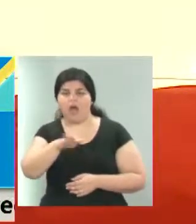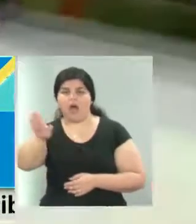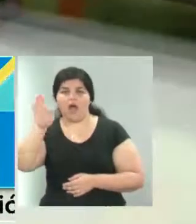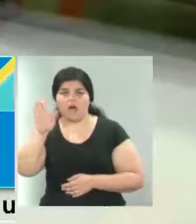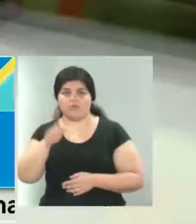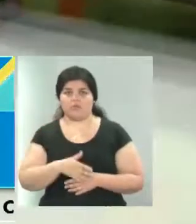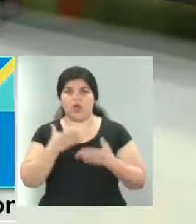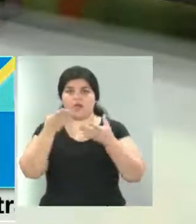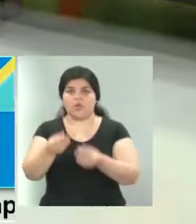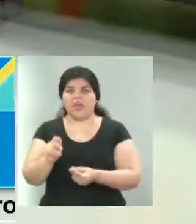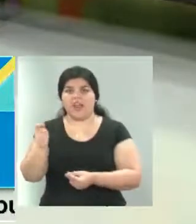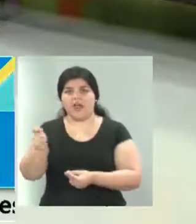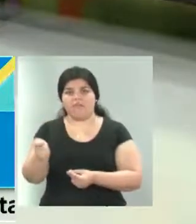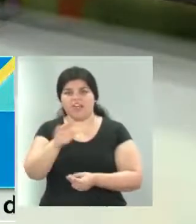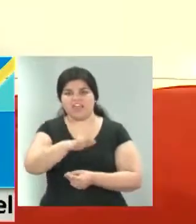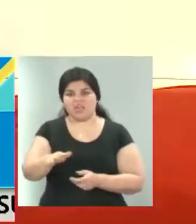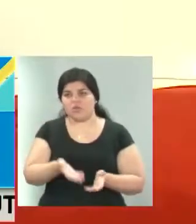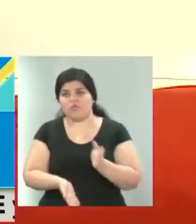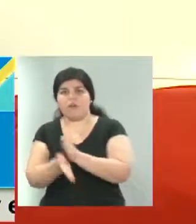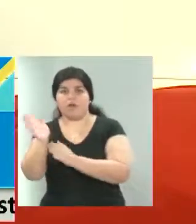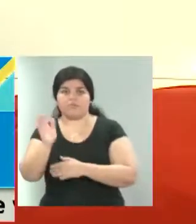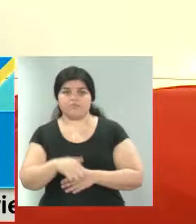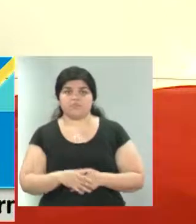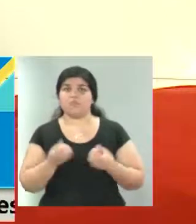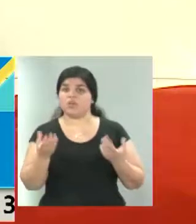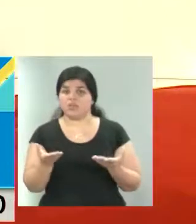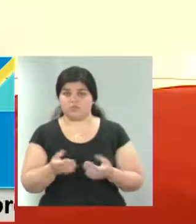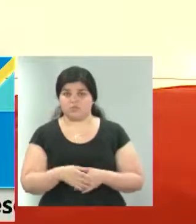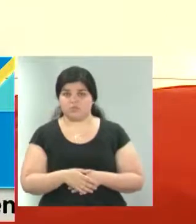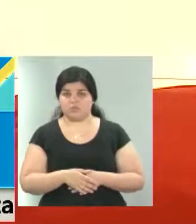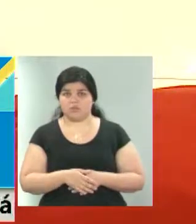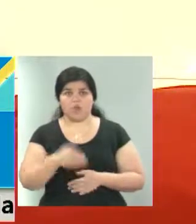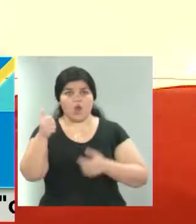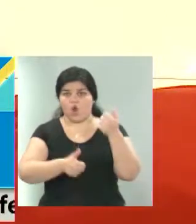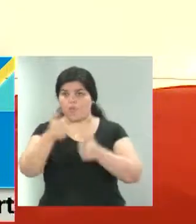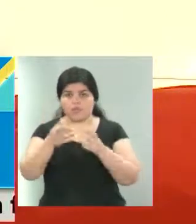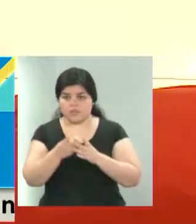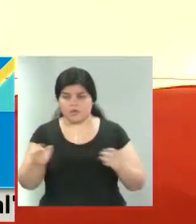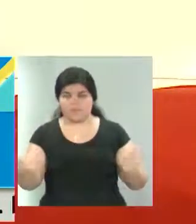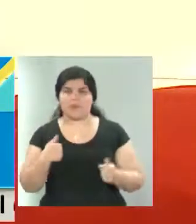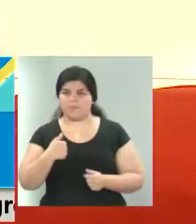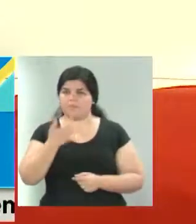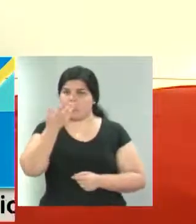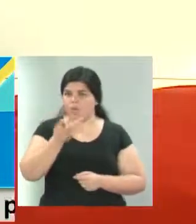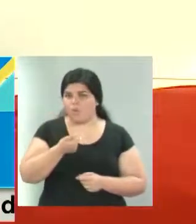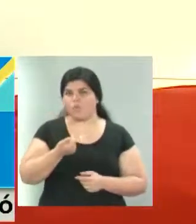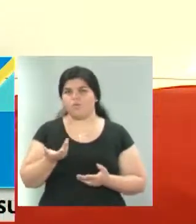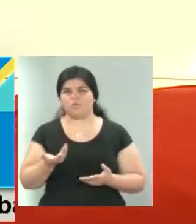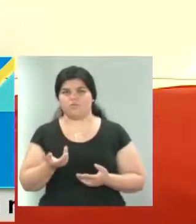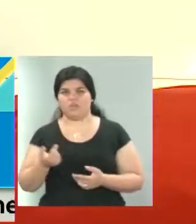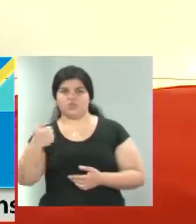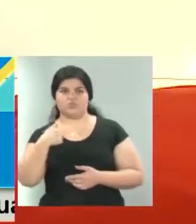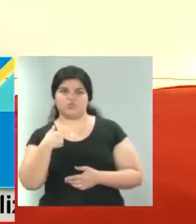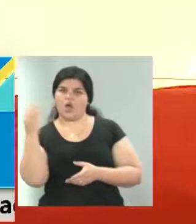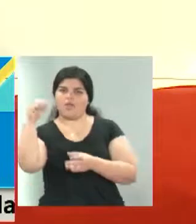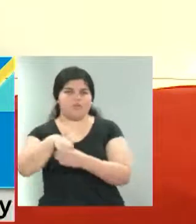Valle del lugar. Es lo que... Porque cuando termina el partido, a mí me parece, en esto yo soy muy, me gusta por ahí, más allá que yo soy del